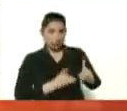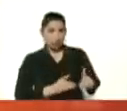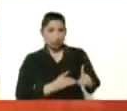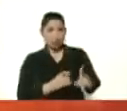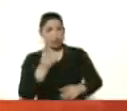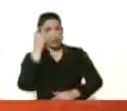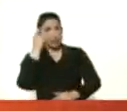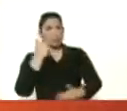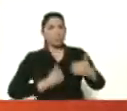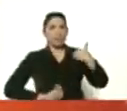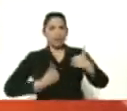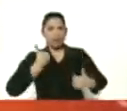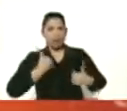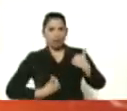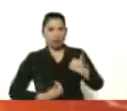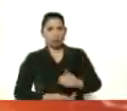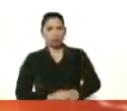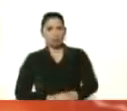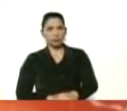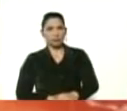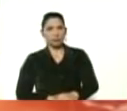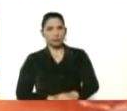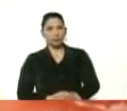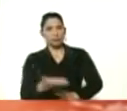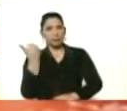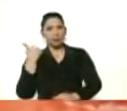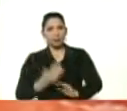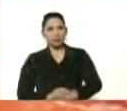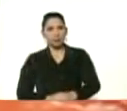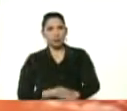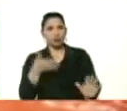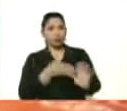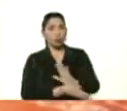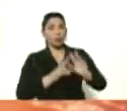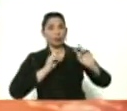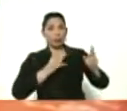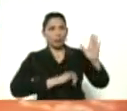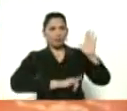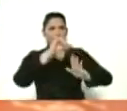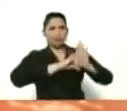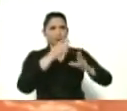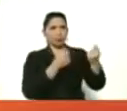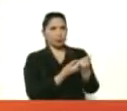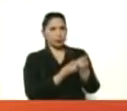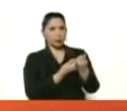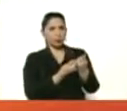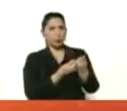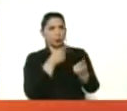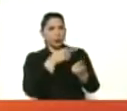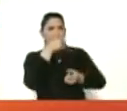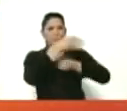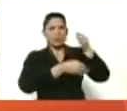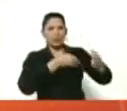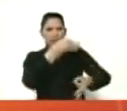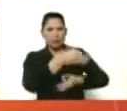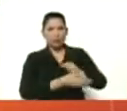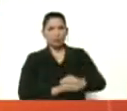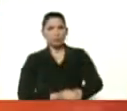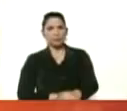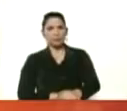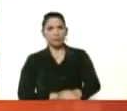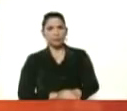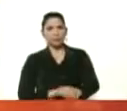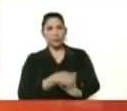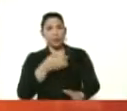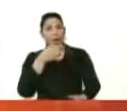día miércoles, en miércoles productivo, del tema de la especulación. Y usted daba un abreboca y decía, más adelante vamos a